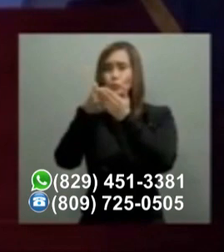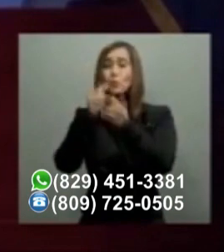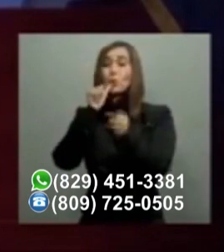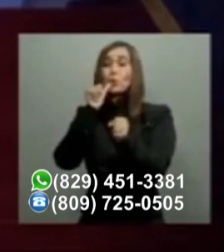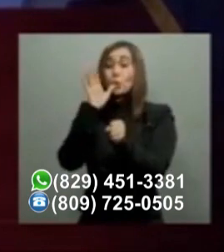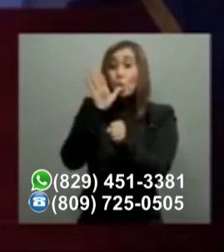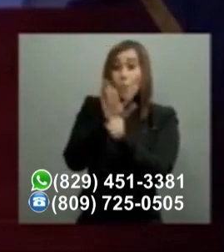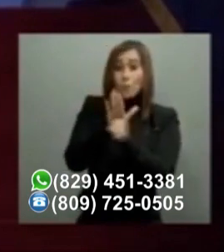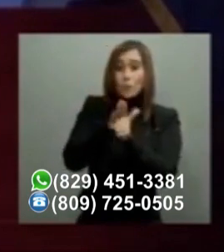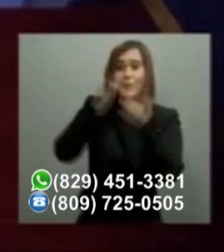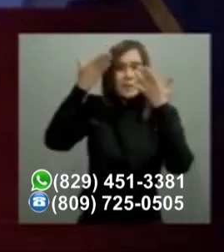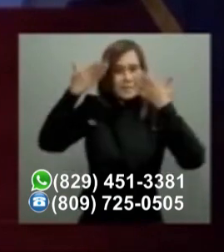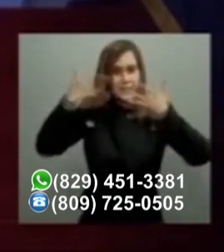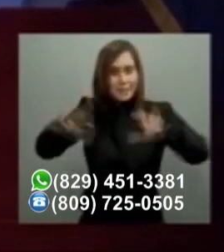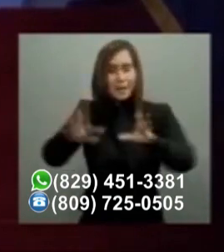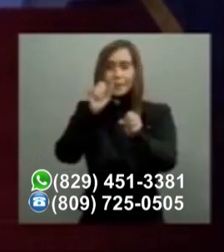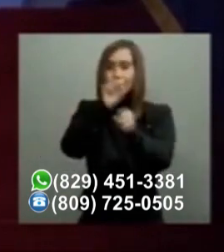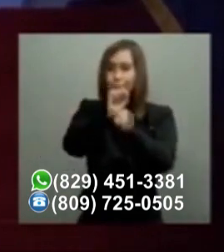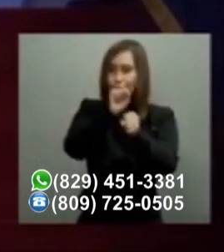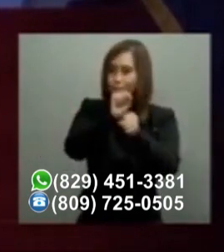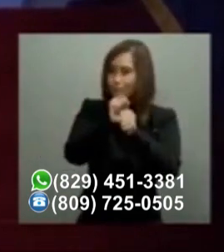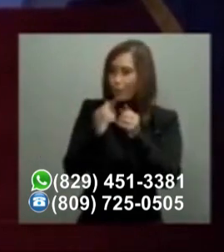prensa propaganda etcétera